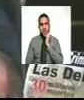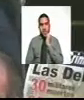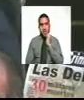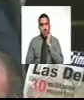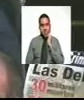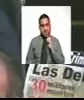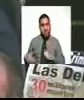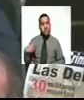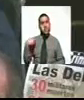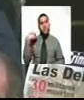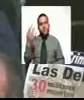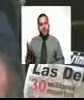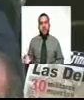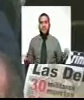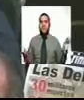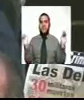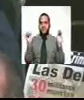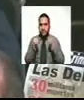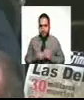Posteriormente vinieron muchos